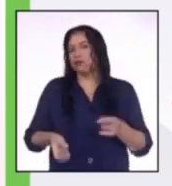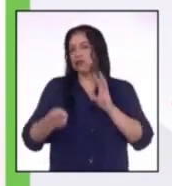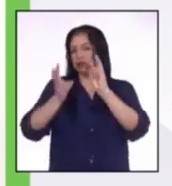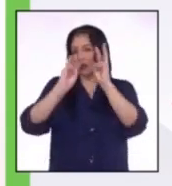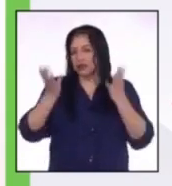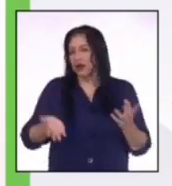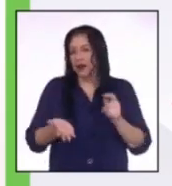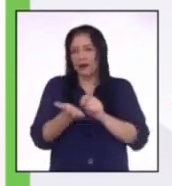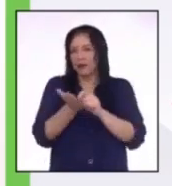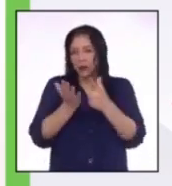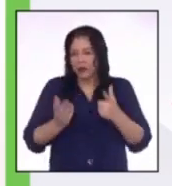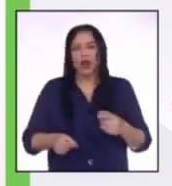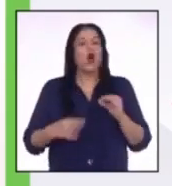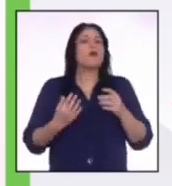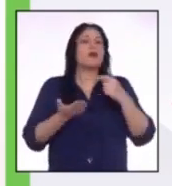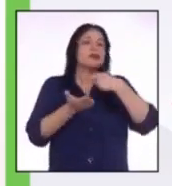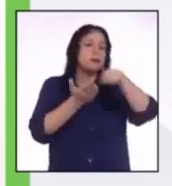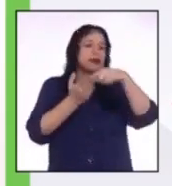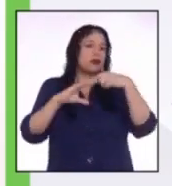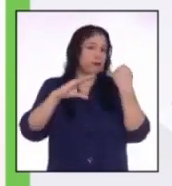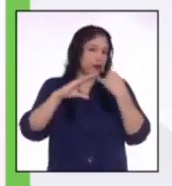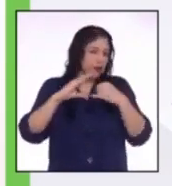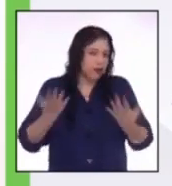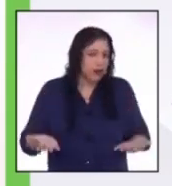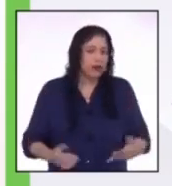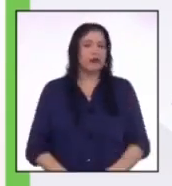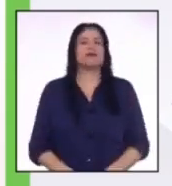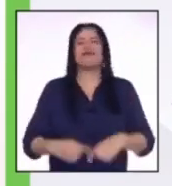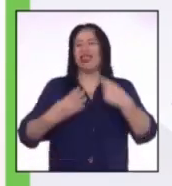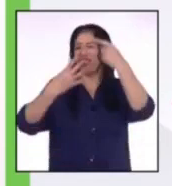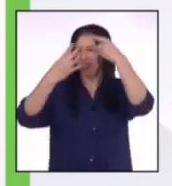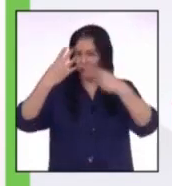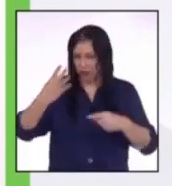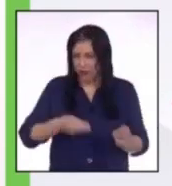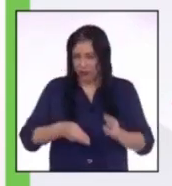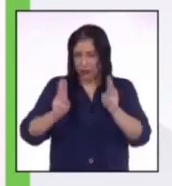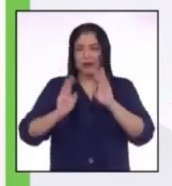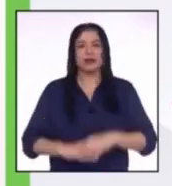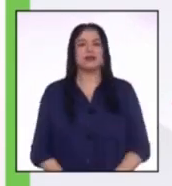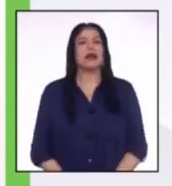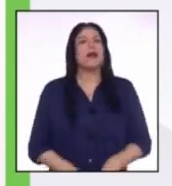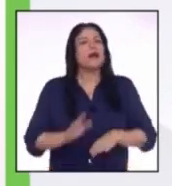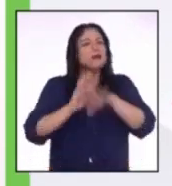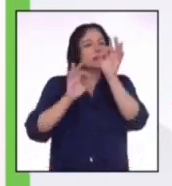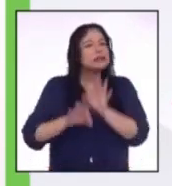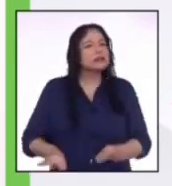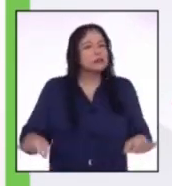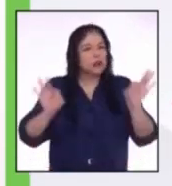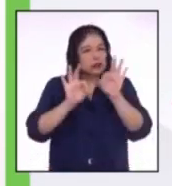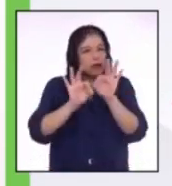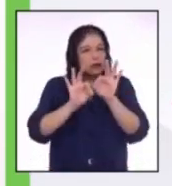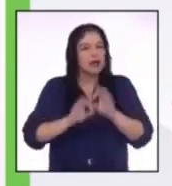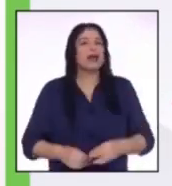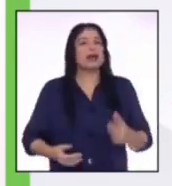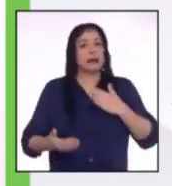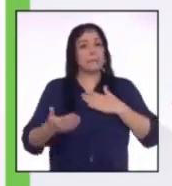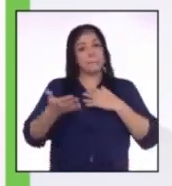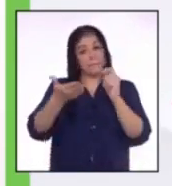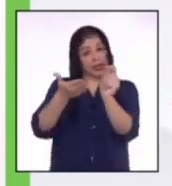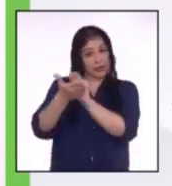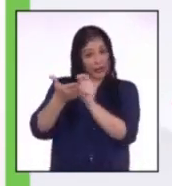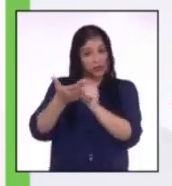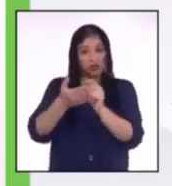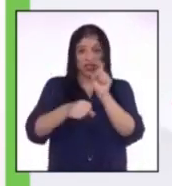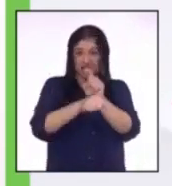podemos enviarlo por correo electrónico etcétera lo más importante es que nuestro texto